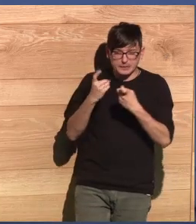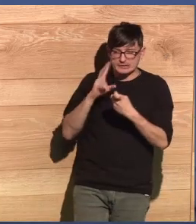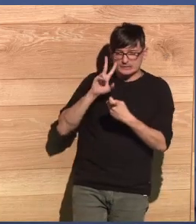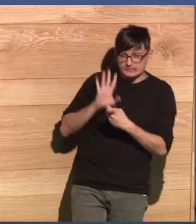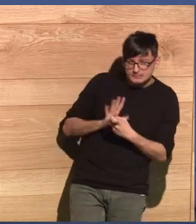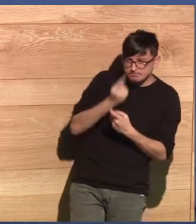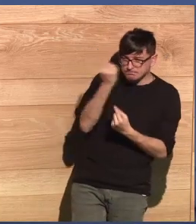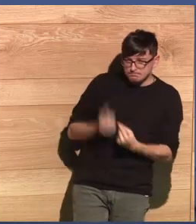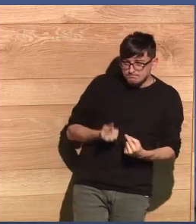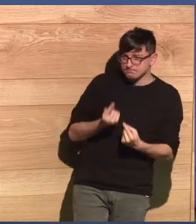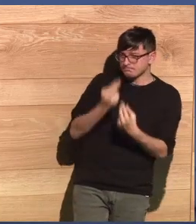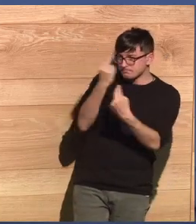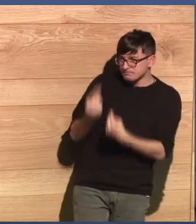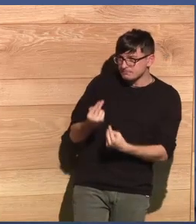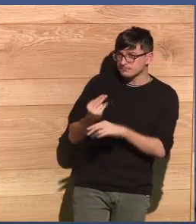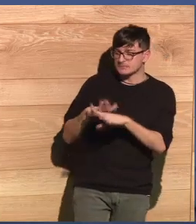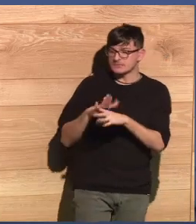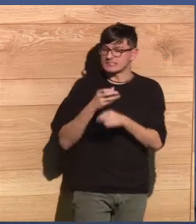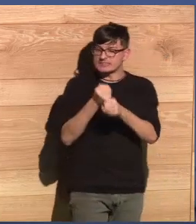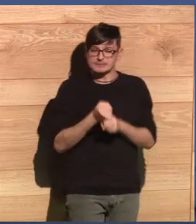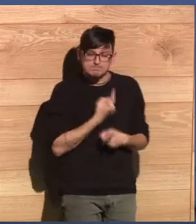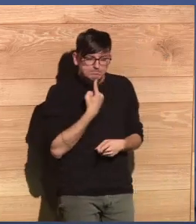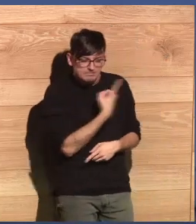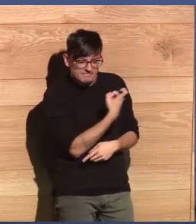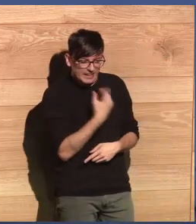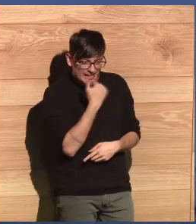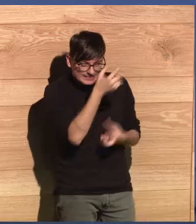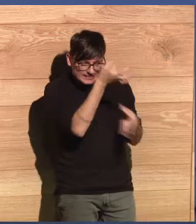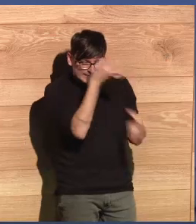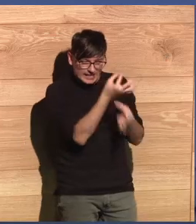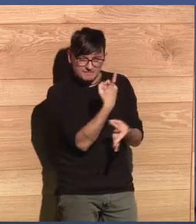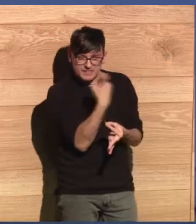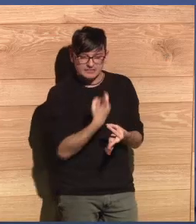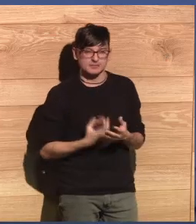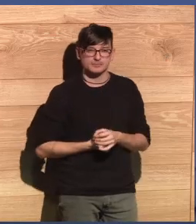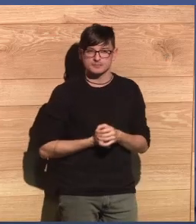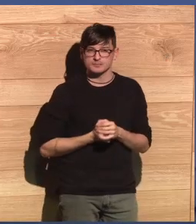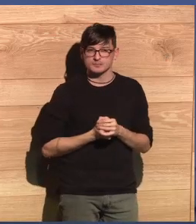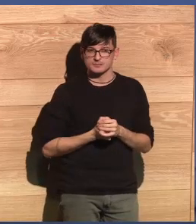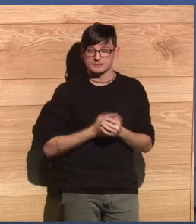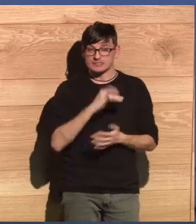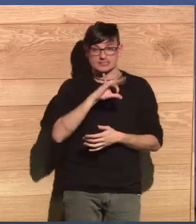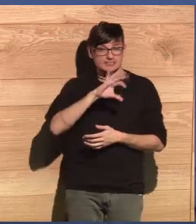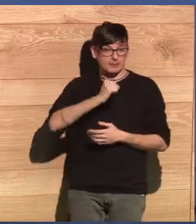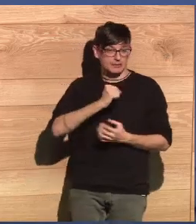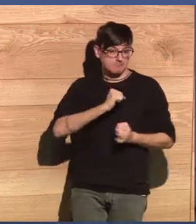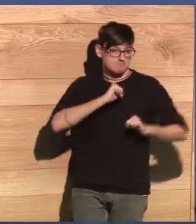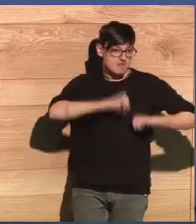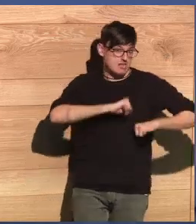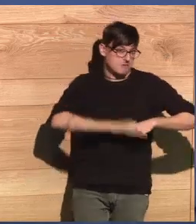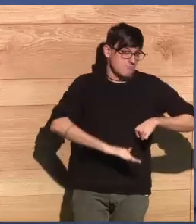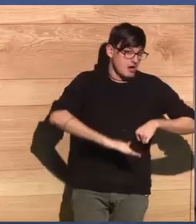estuviera satisfecho con el cuadro que le hacía, pero siempre le faltaba algún detalle. Y así se pasó el tiempo e Isabel se fue haciendo mayor.